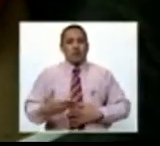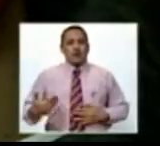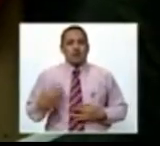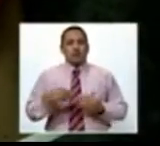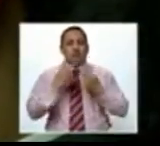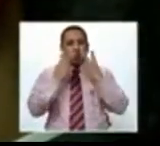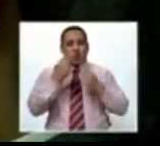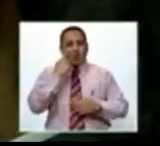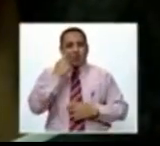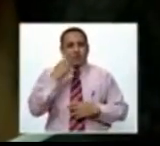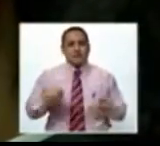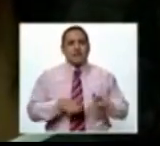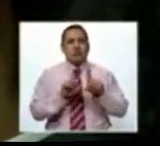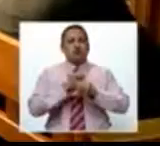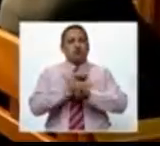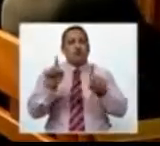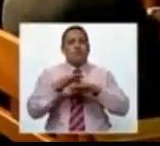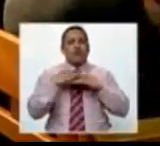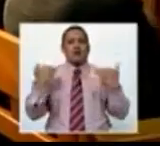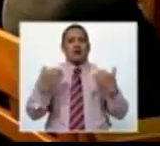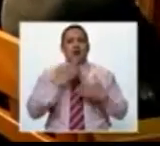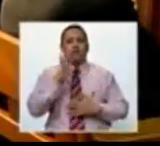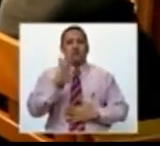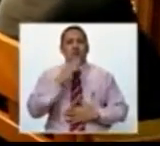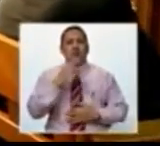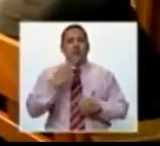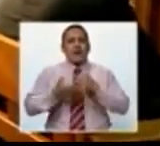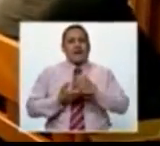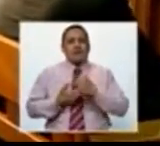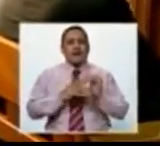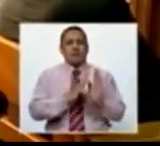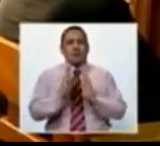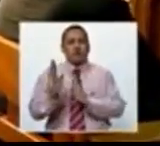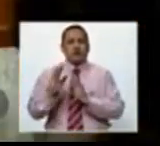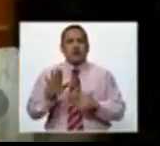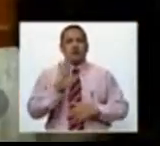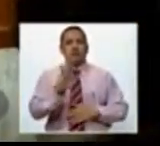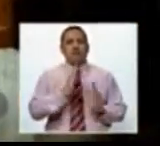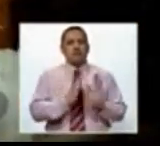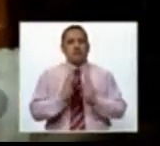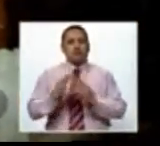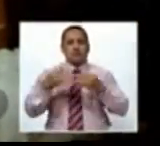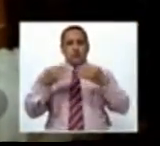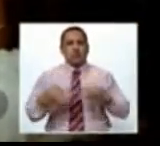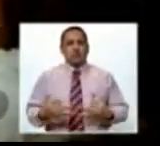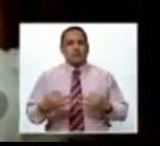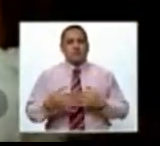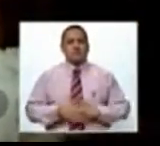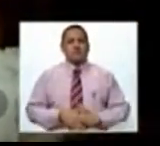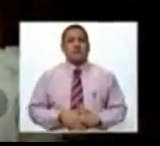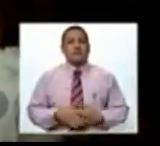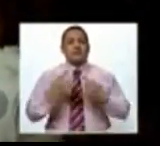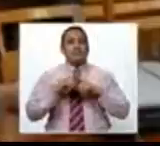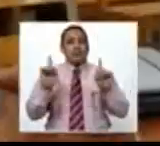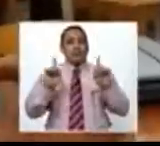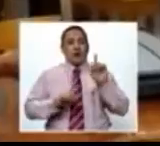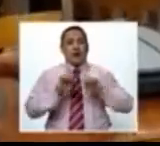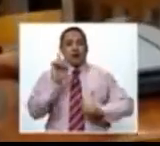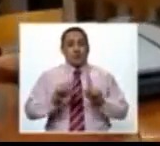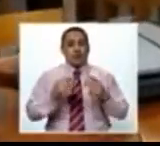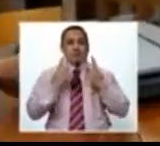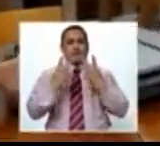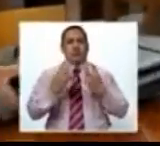su reconocimiento y no vulneración como garantía del proceso y del debido proceso. Sin embargo, algunas